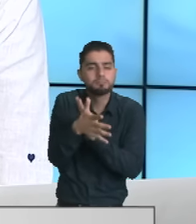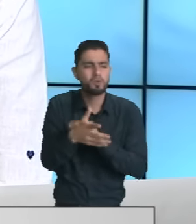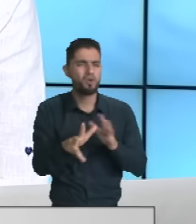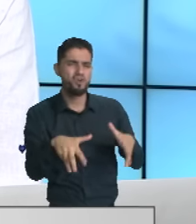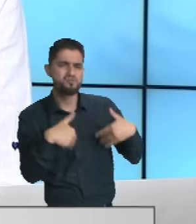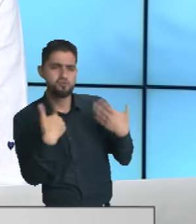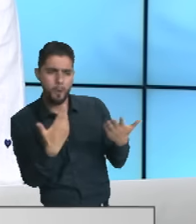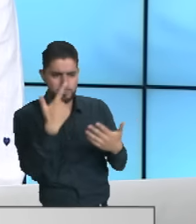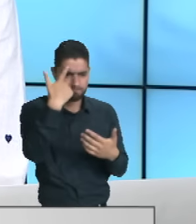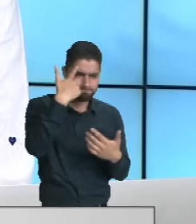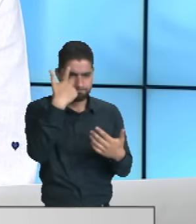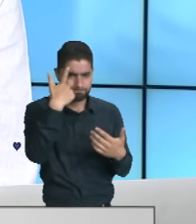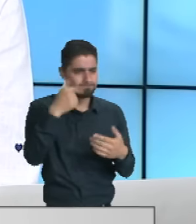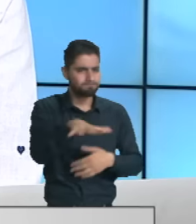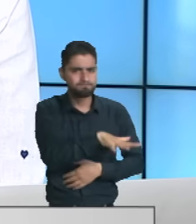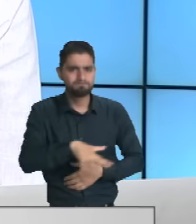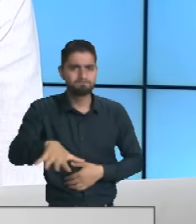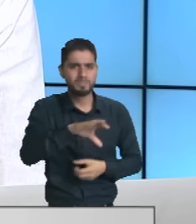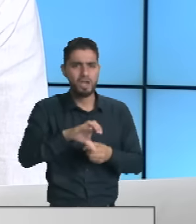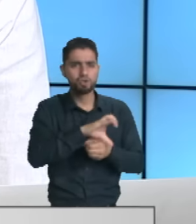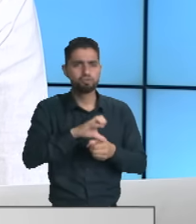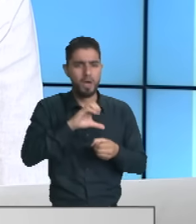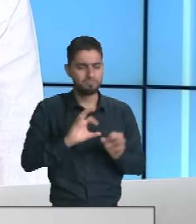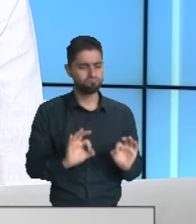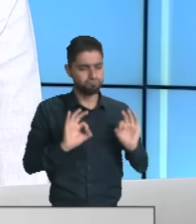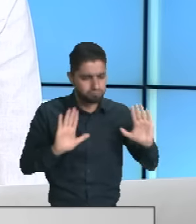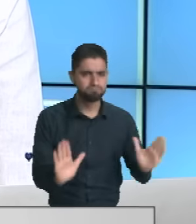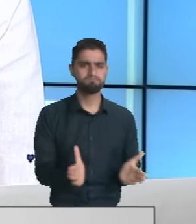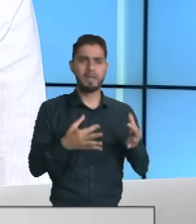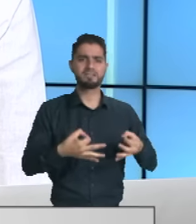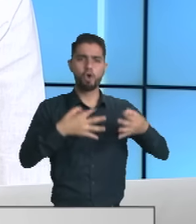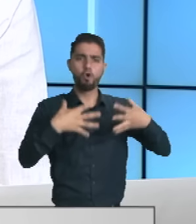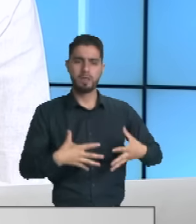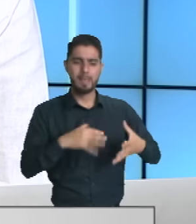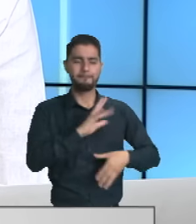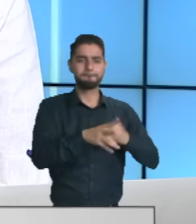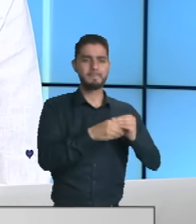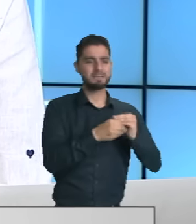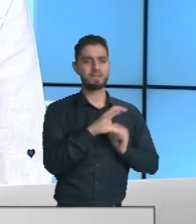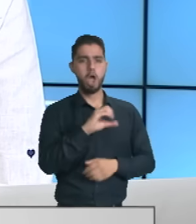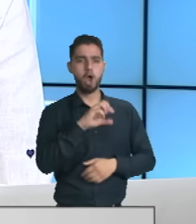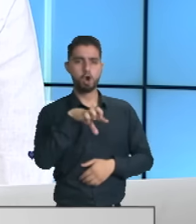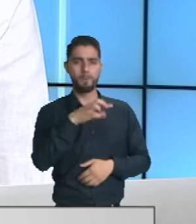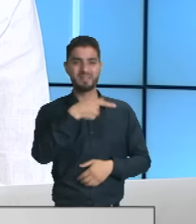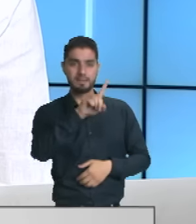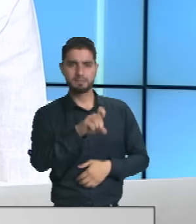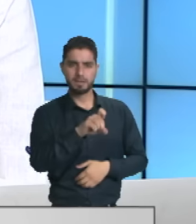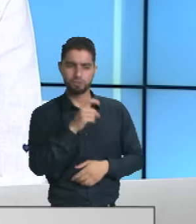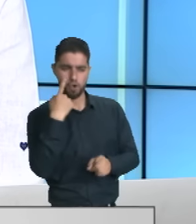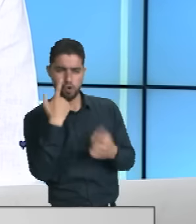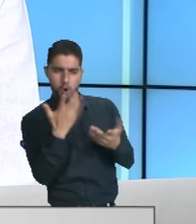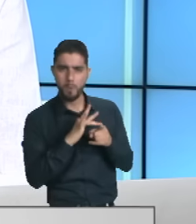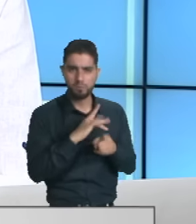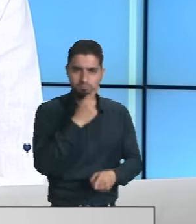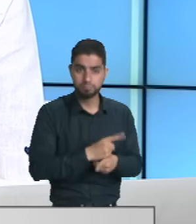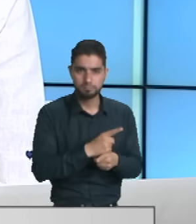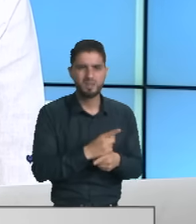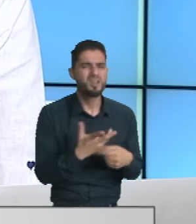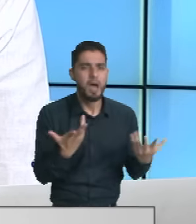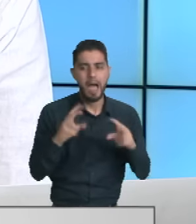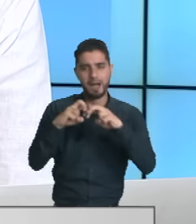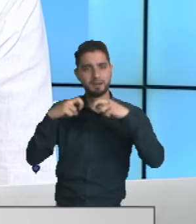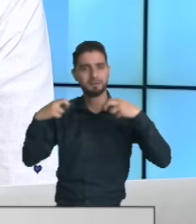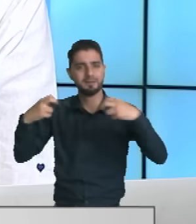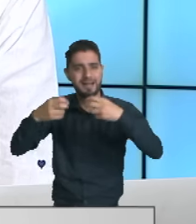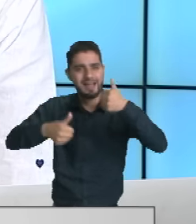para fortalecer la seguridad ciudadana y garantizar el desarrollo de la COP16. Este anuncio fue hecho en el marco de la reunión de comandantes de